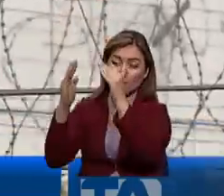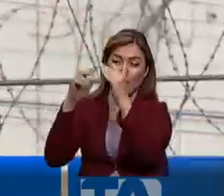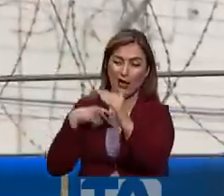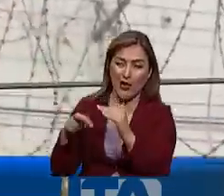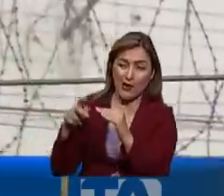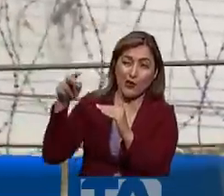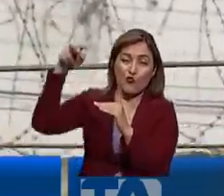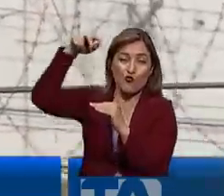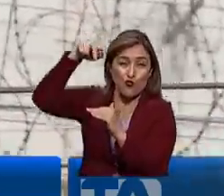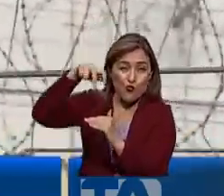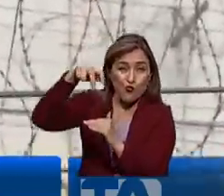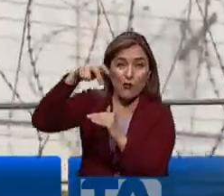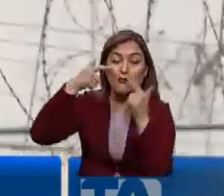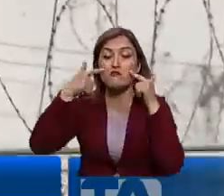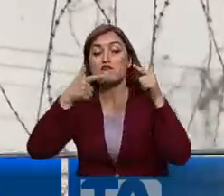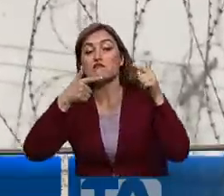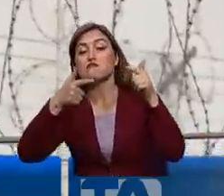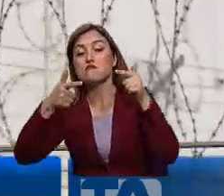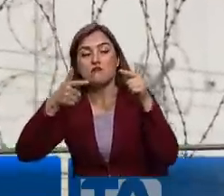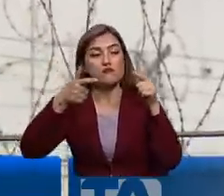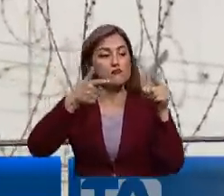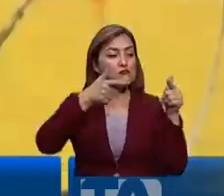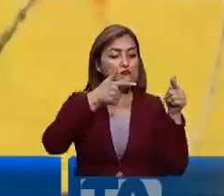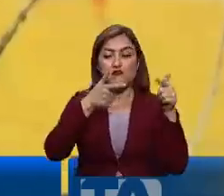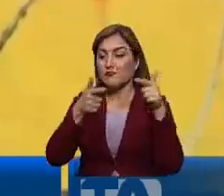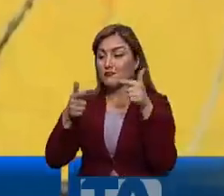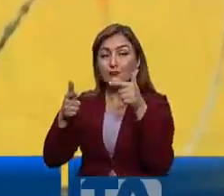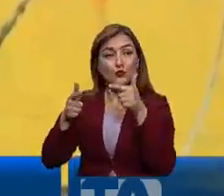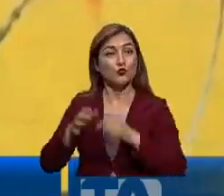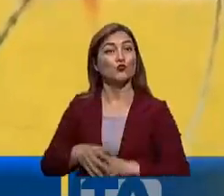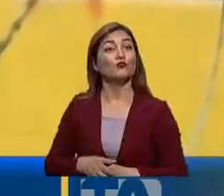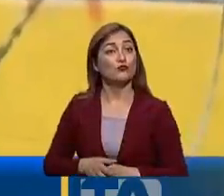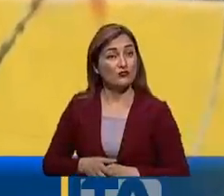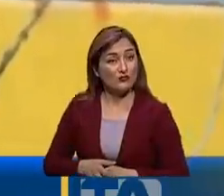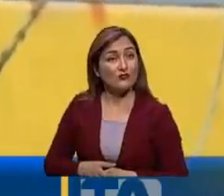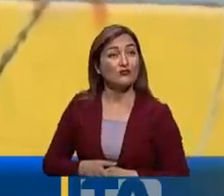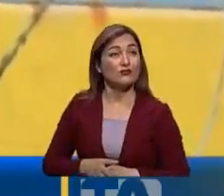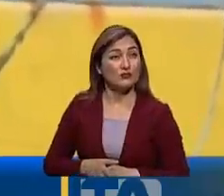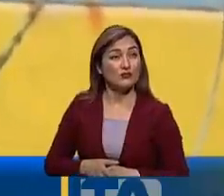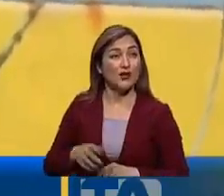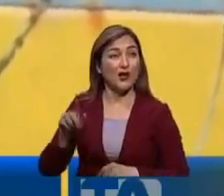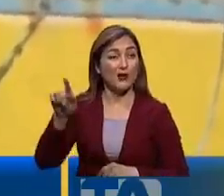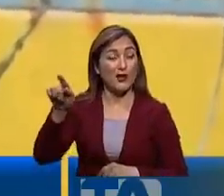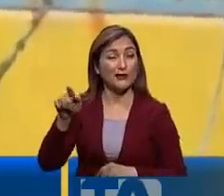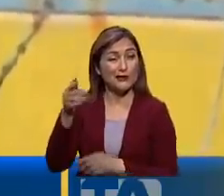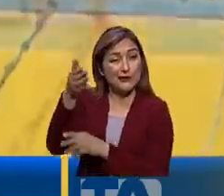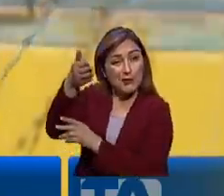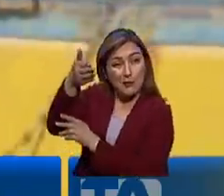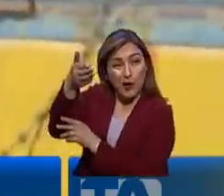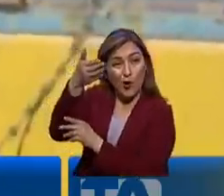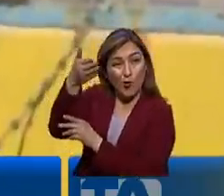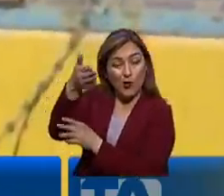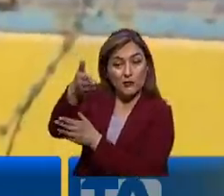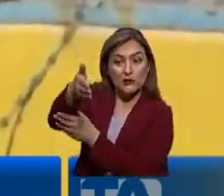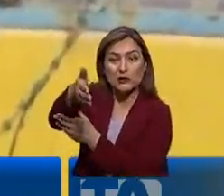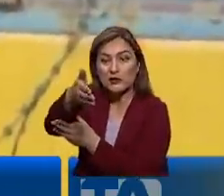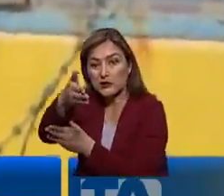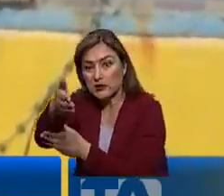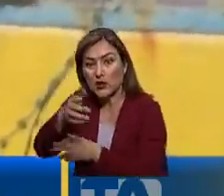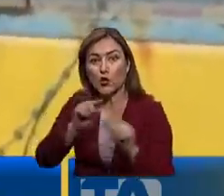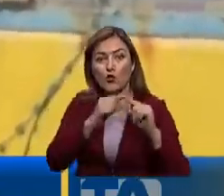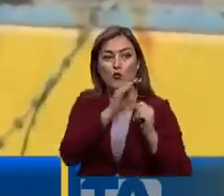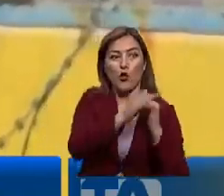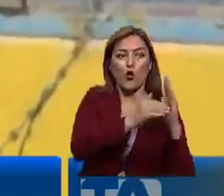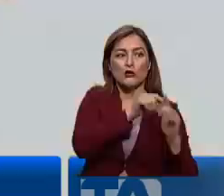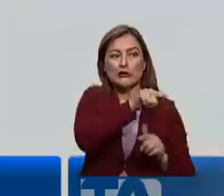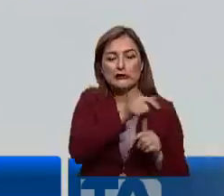parte más alta de los pabellones para cumplir la función de vigías. Hasta con espejos sujetos a palos de madera, controlaban que no haya integrantes de la